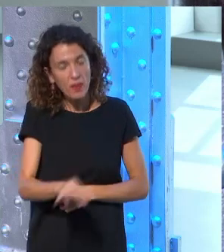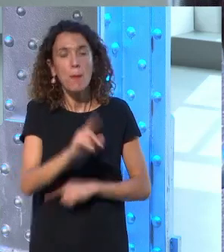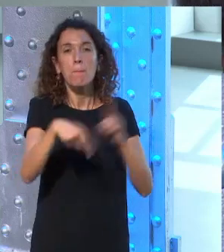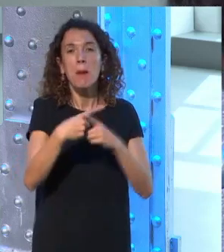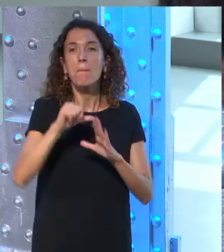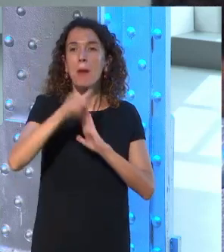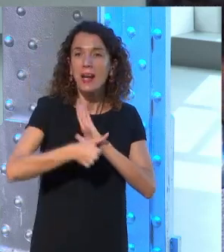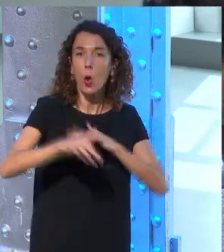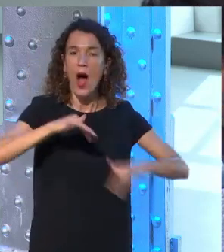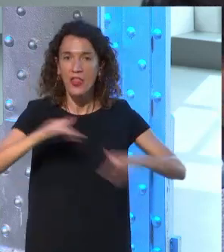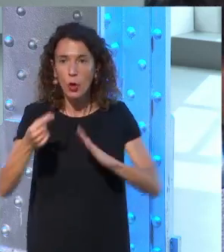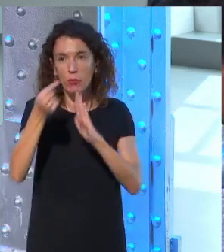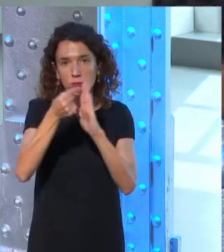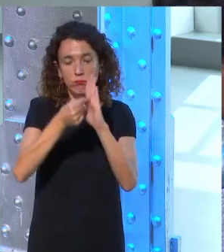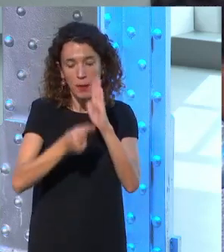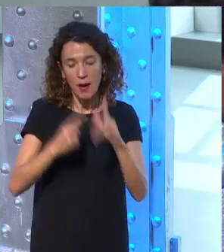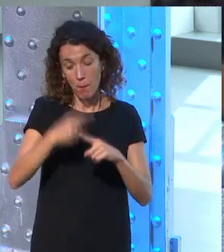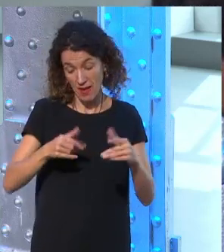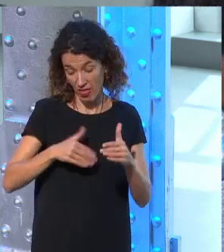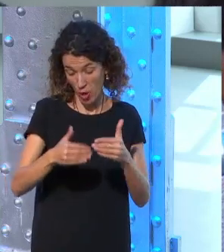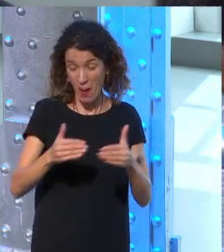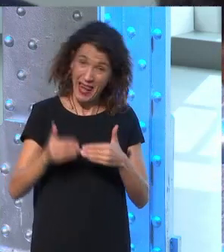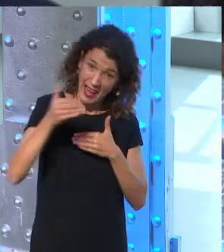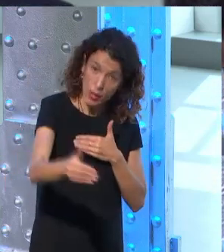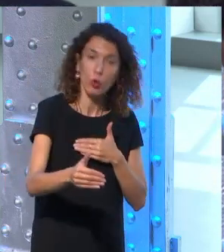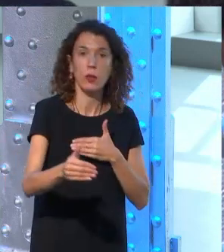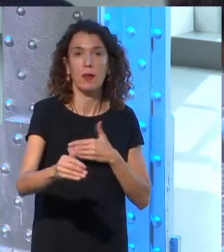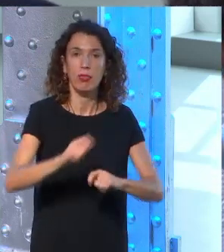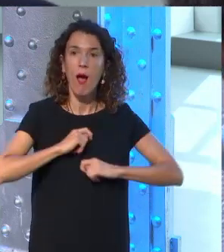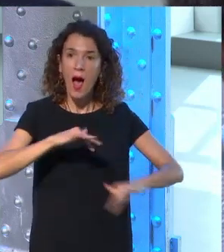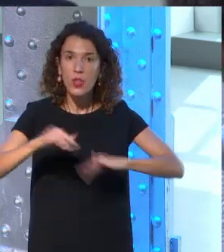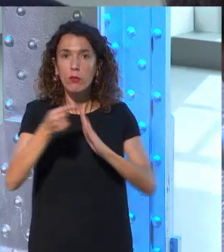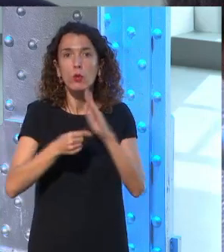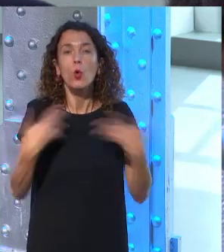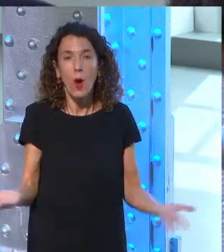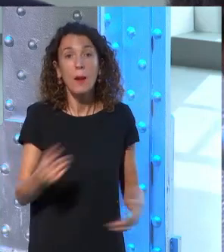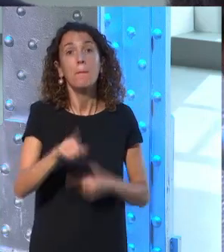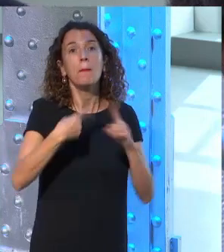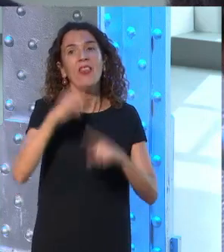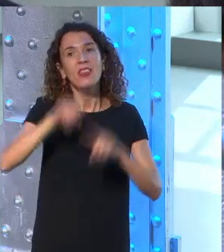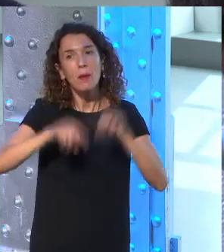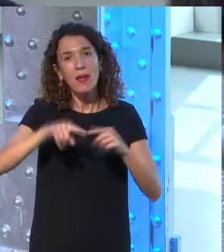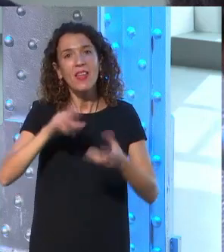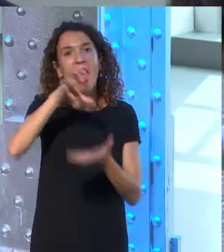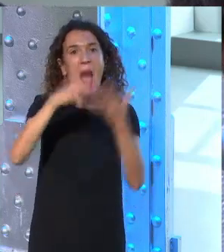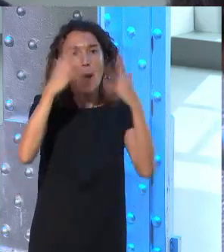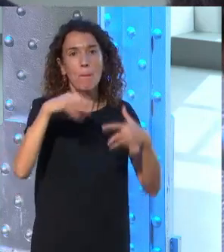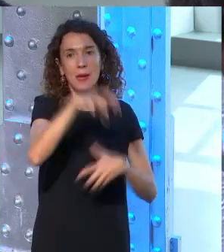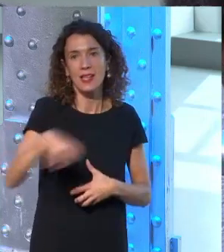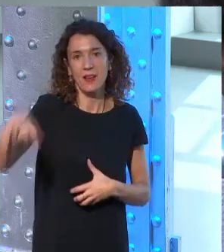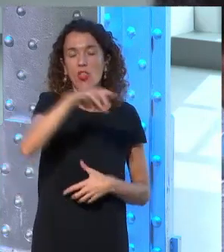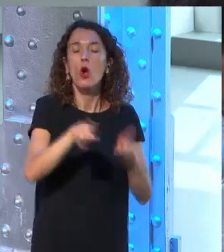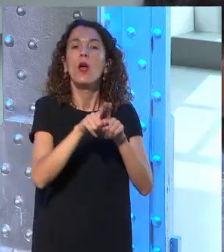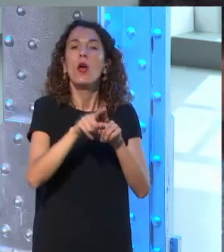de actuación a medio y largo plazo, y también depende de cómo las administraciones implementan las